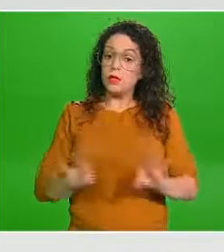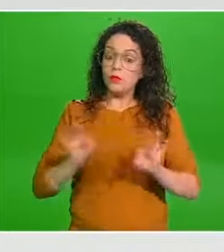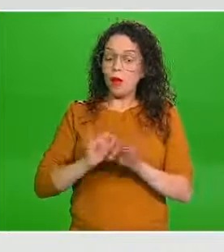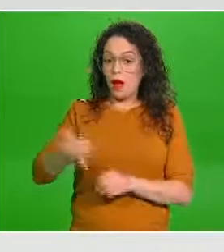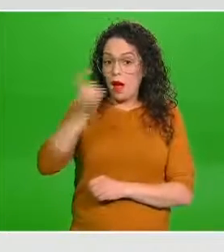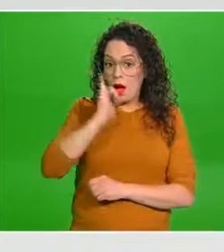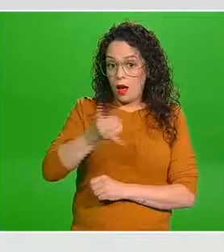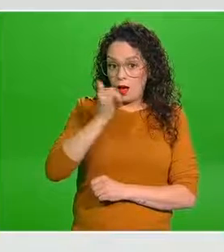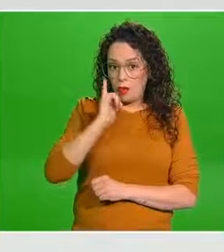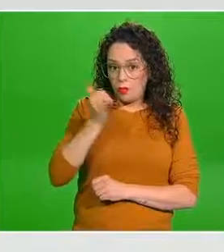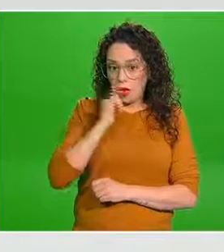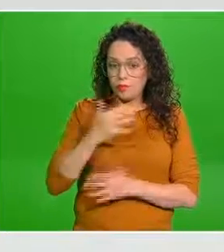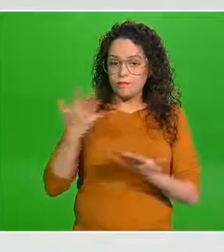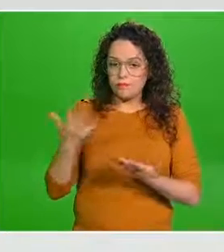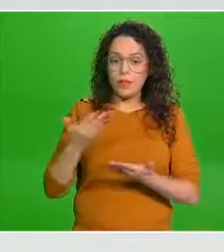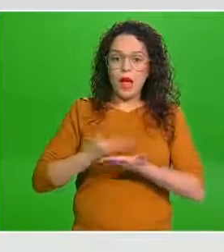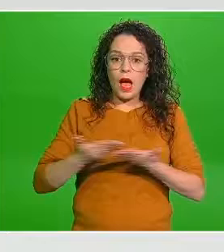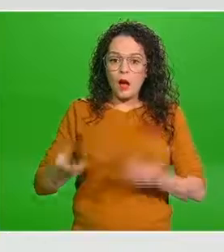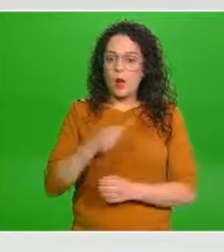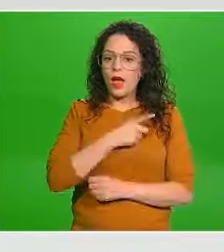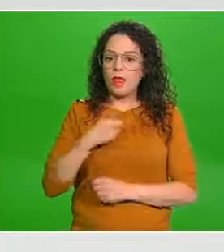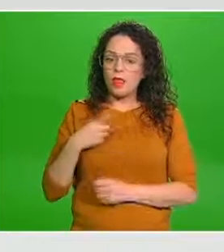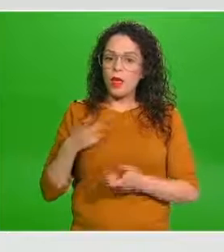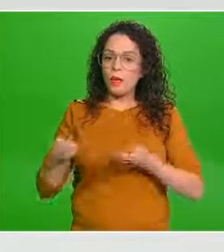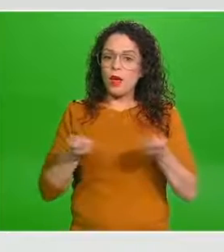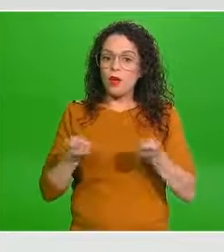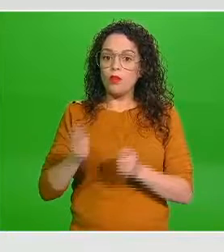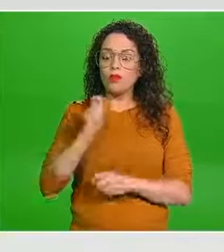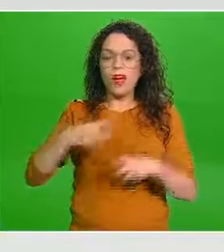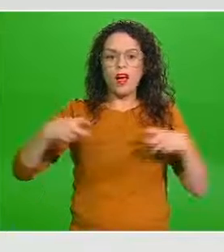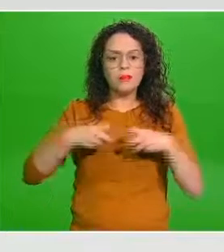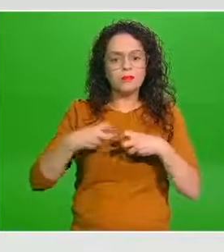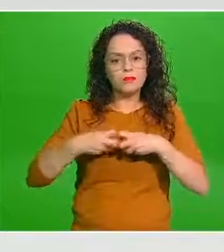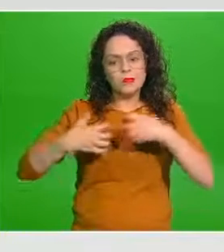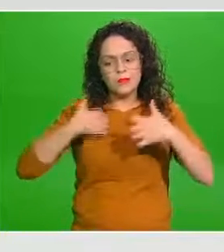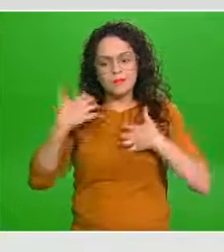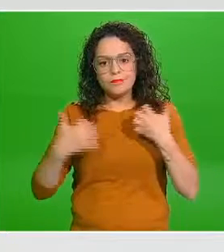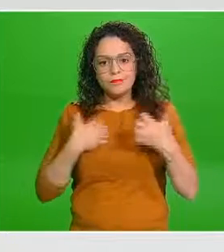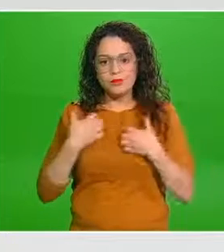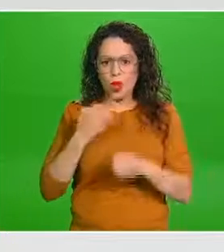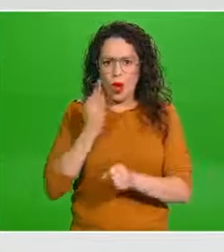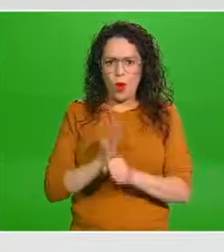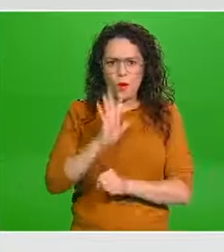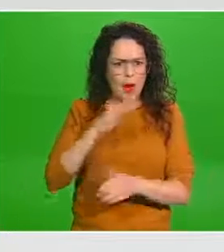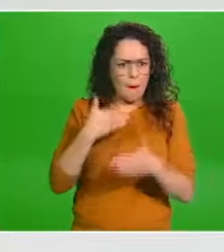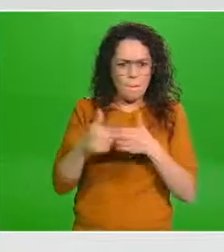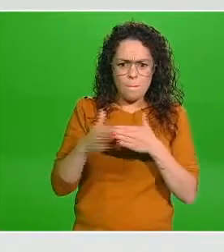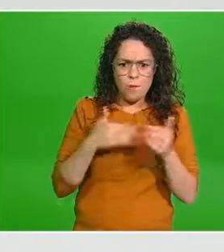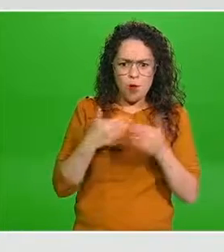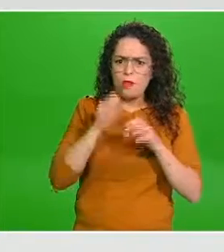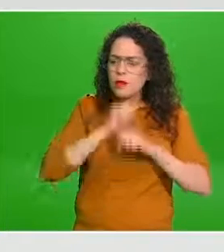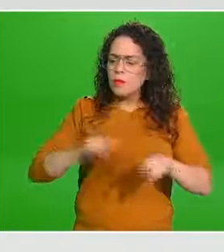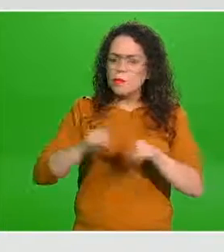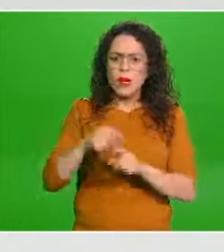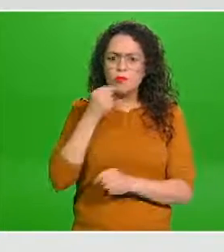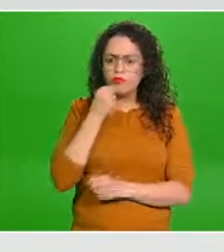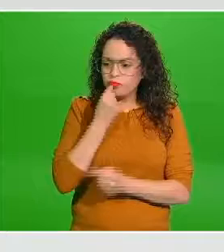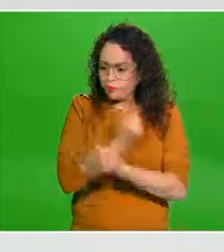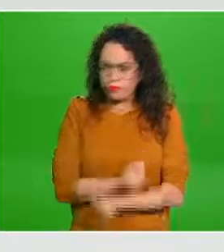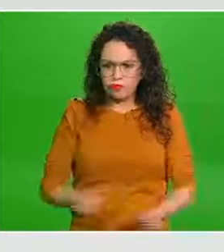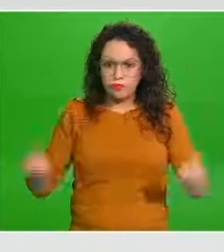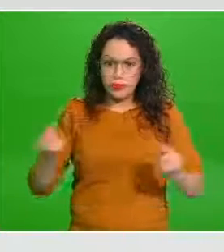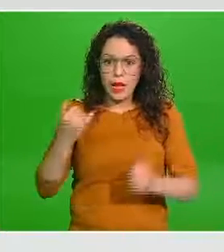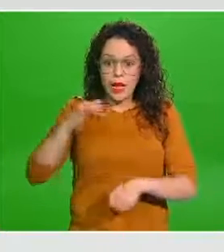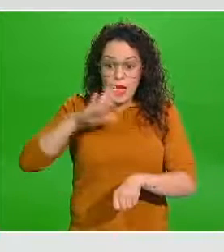del estrés, que está muy de moda en todos los grupos de edad, incluso nuestros pequeños, ¿no? Sobre todo con el confinamiento,